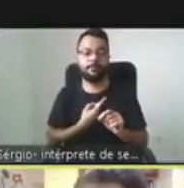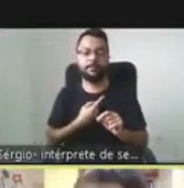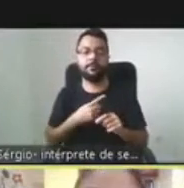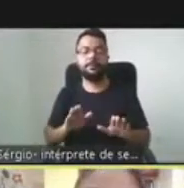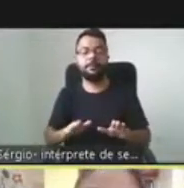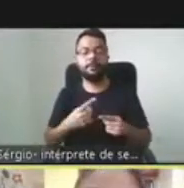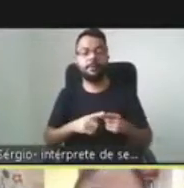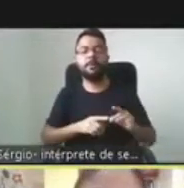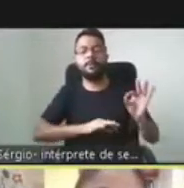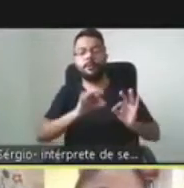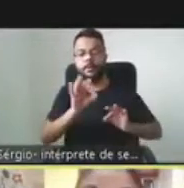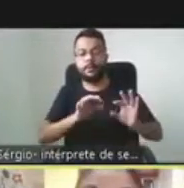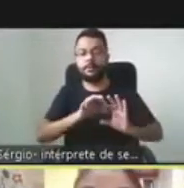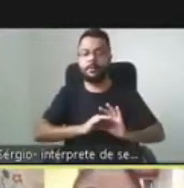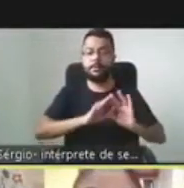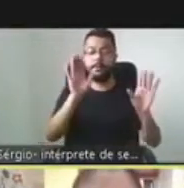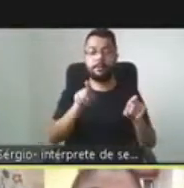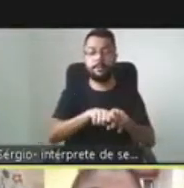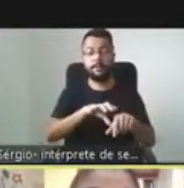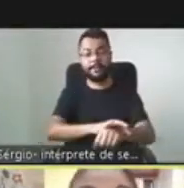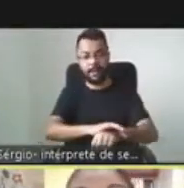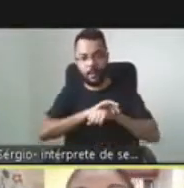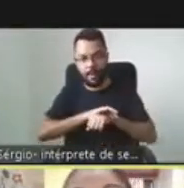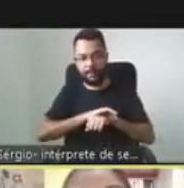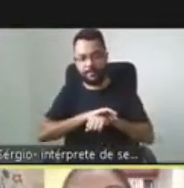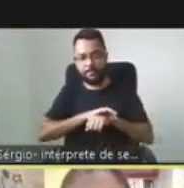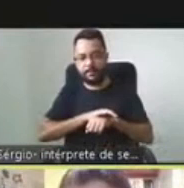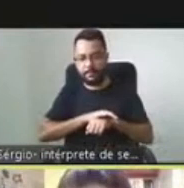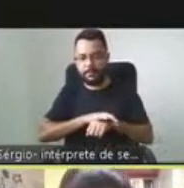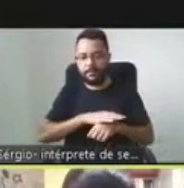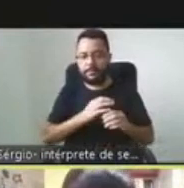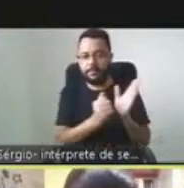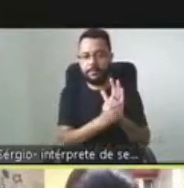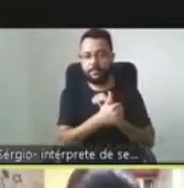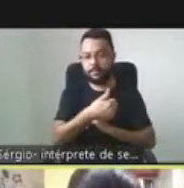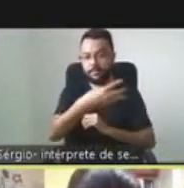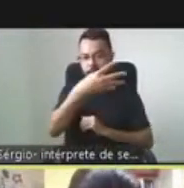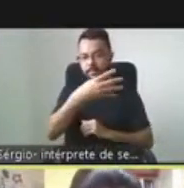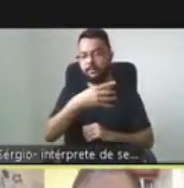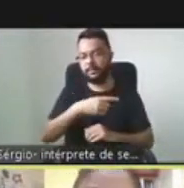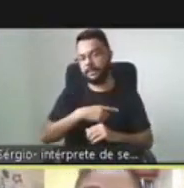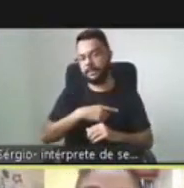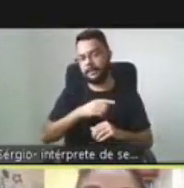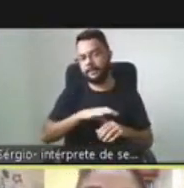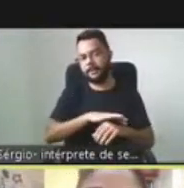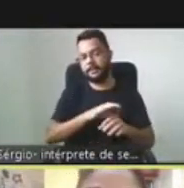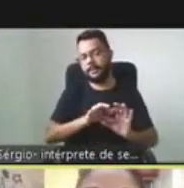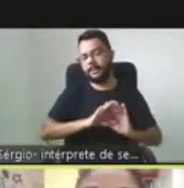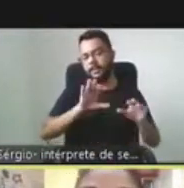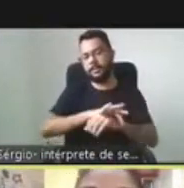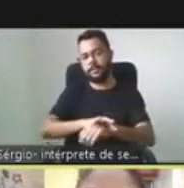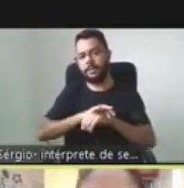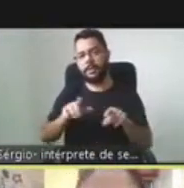plano de libertad y seguridad, donde si bien se requiere de la supervisión constante, se sepan respetar las